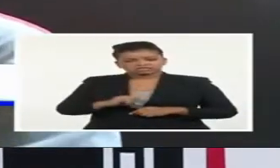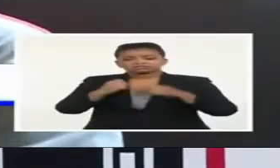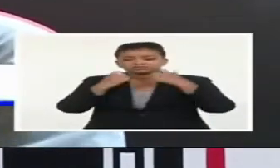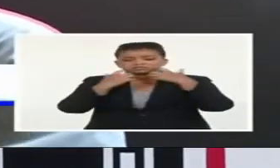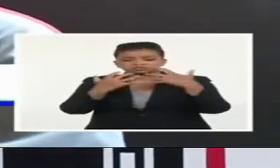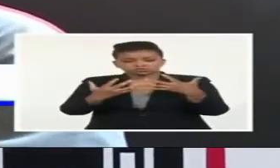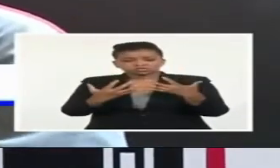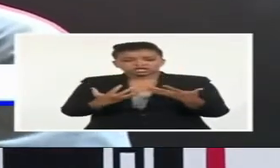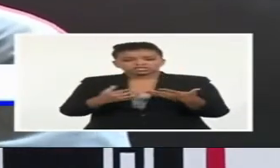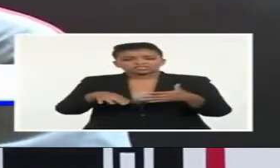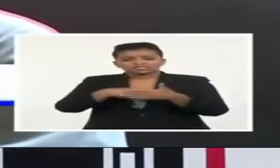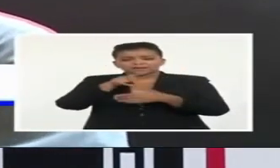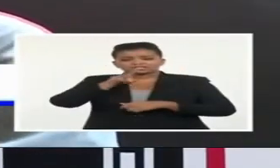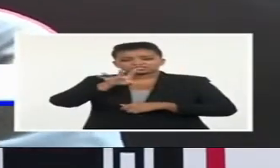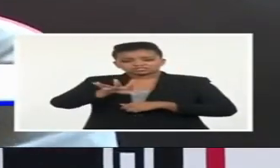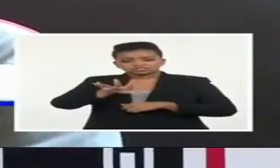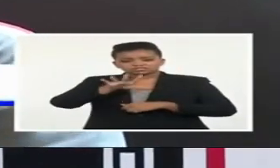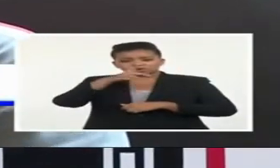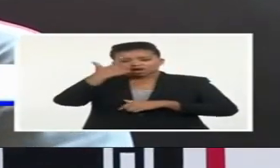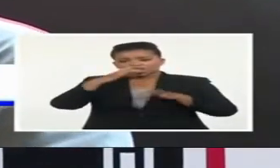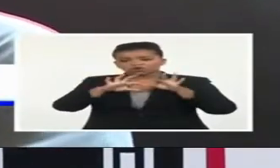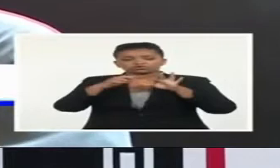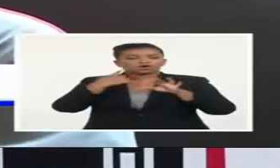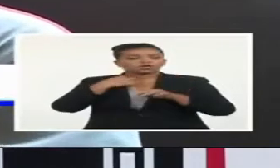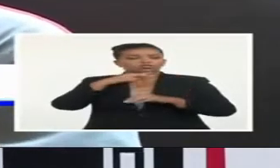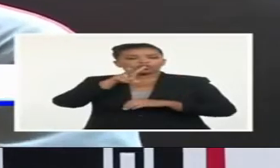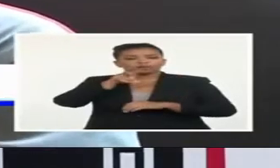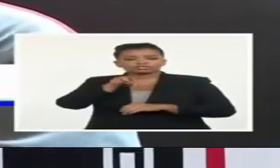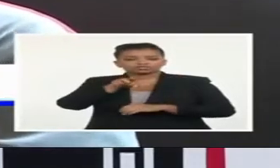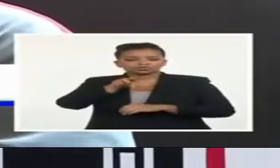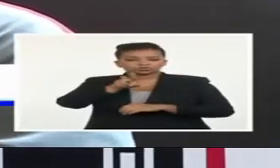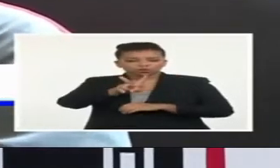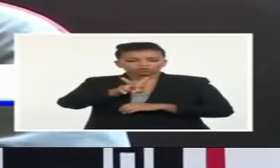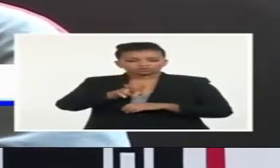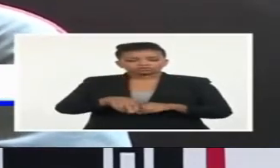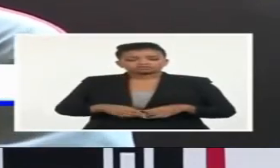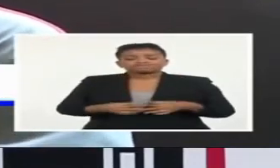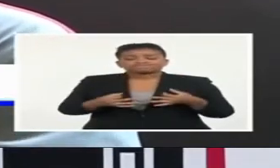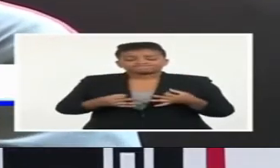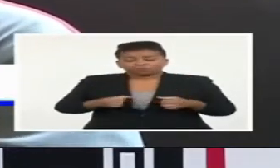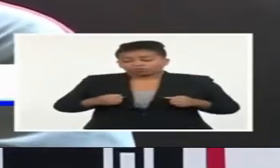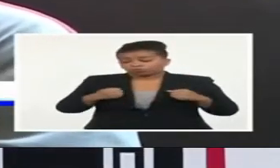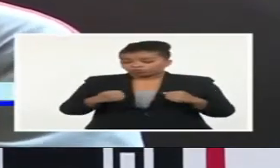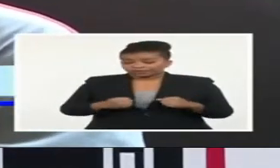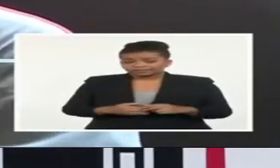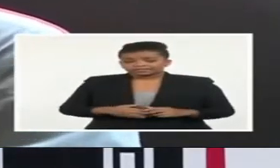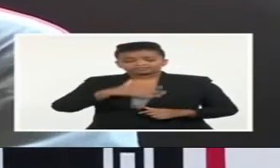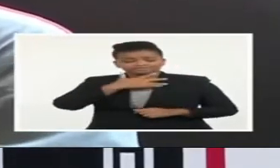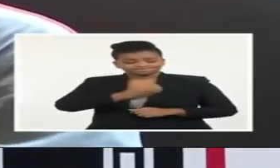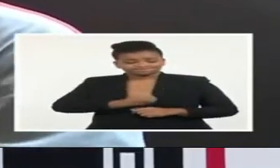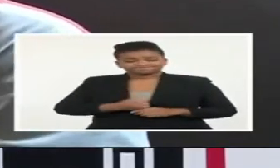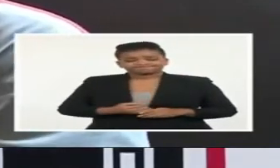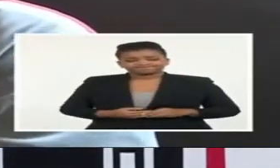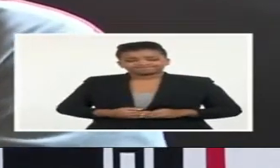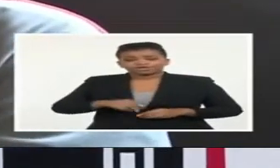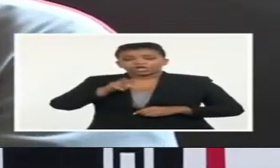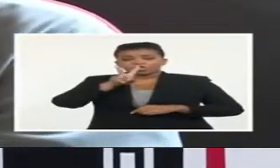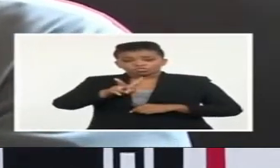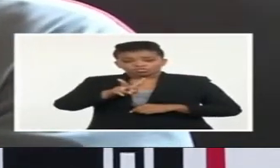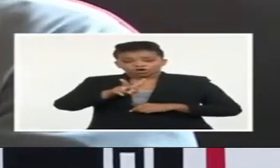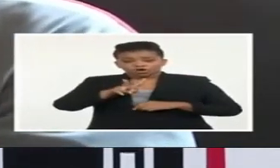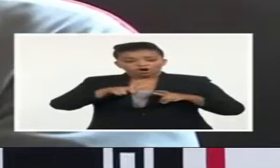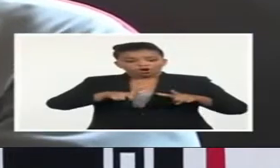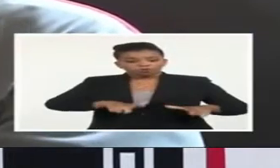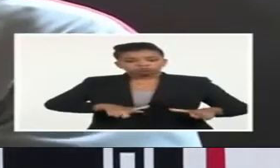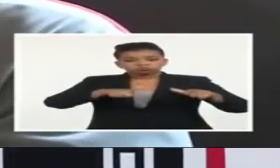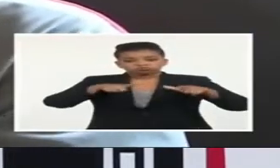revés. Vamos a hacer los hoteles y que se jodan el pueblo. Y cuando empieza a gritar el pueblo, entonces vamos a ponernos a